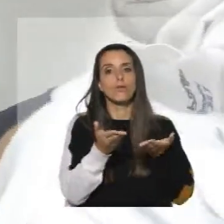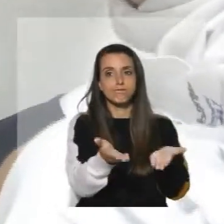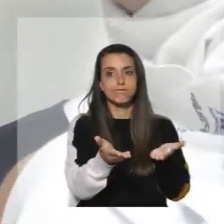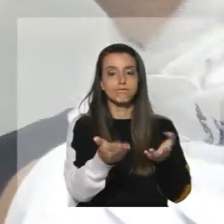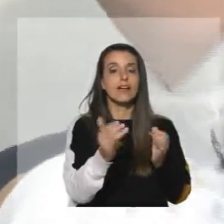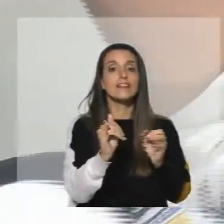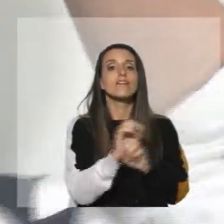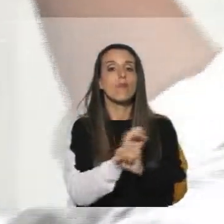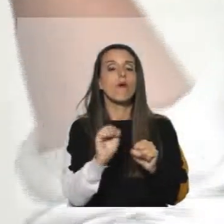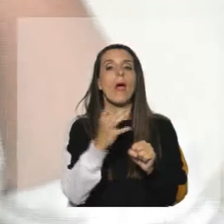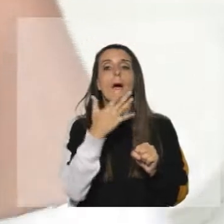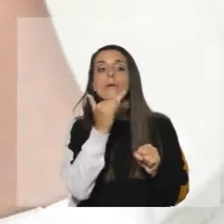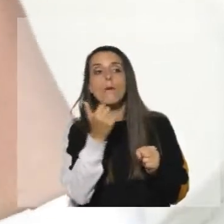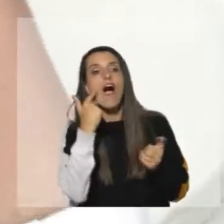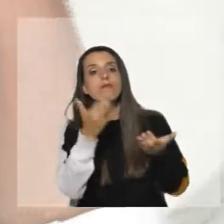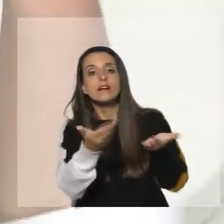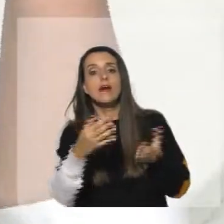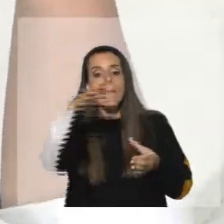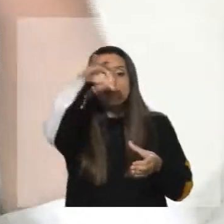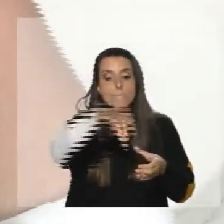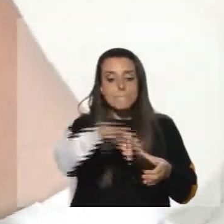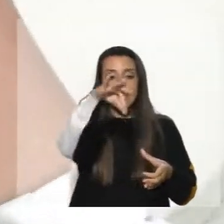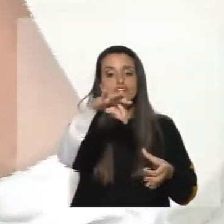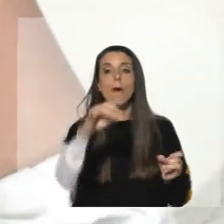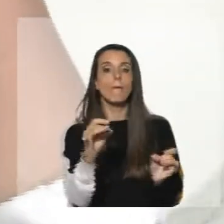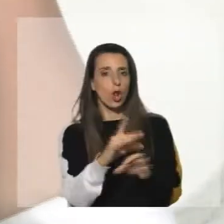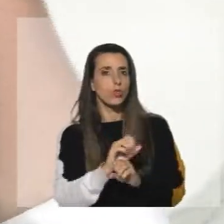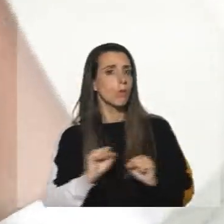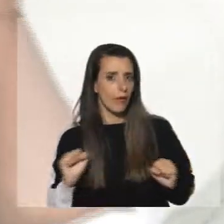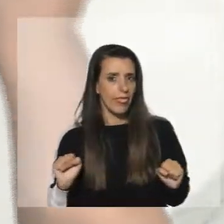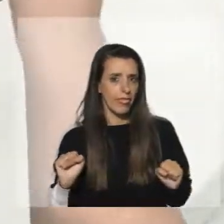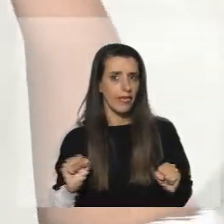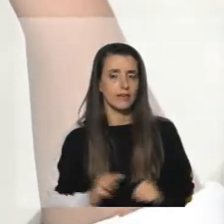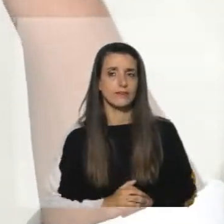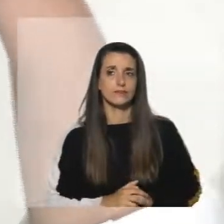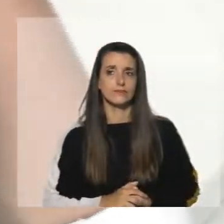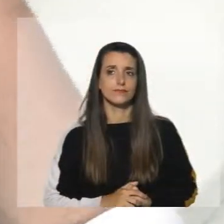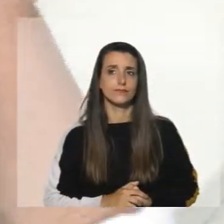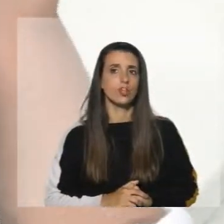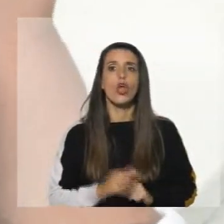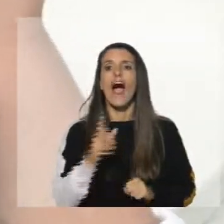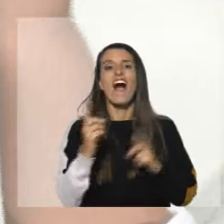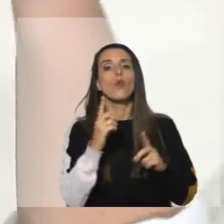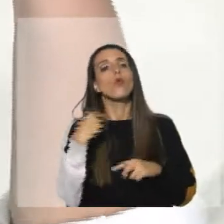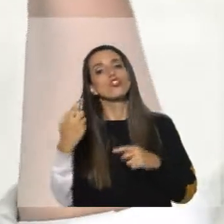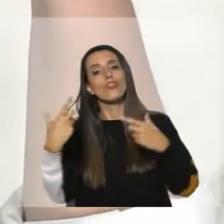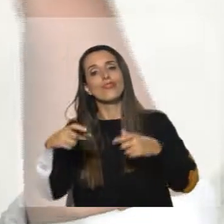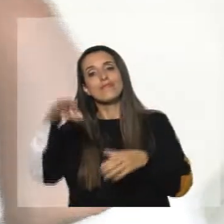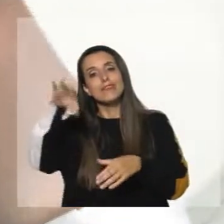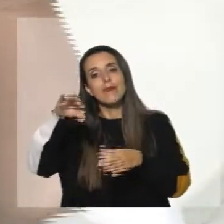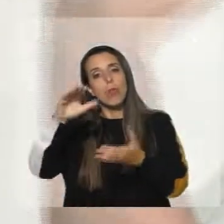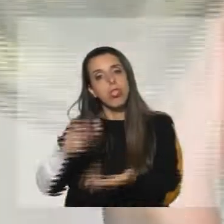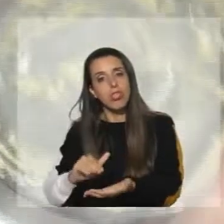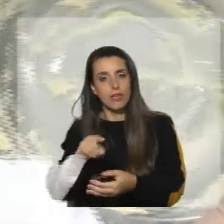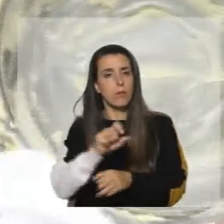pinchar para saber si está cocida. No hay problema. No hay ningún problema con eso. no se va a bajar, no va a tener ningún inconveniente.